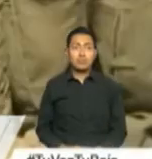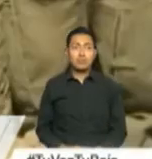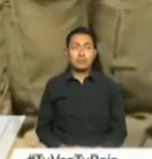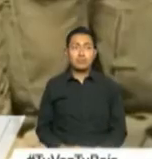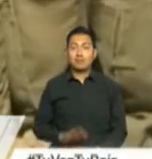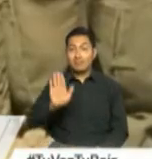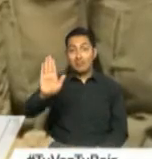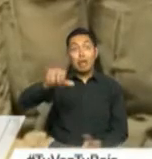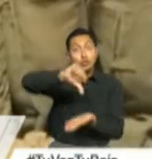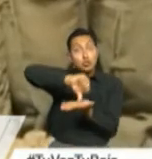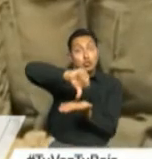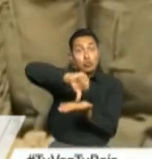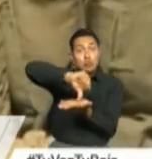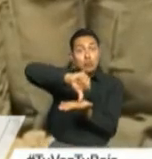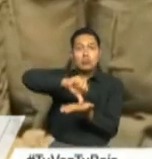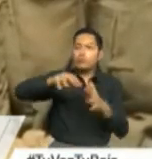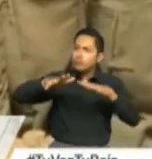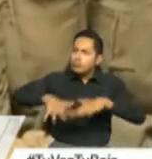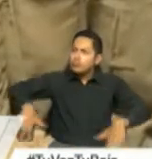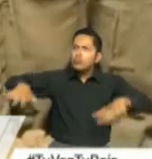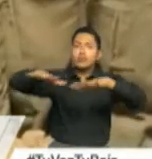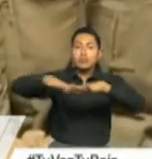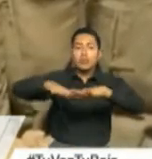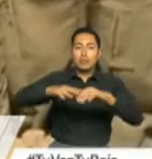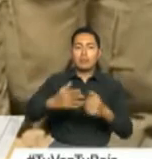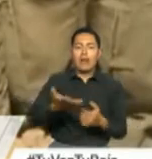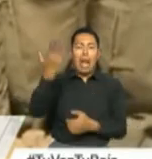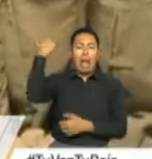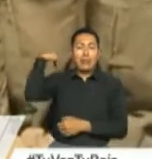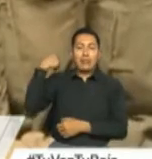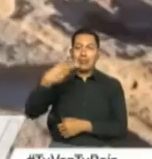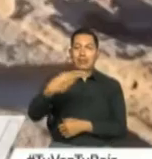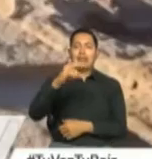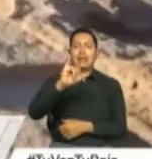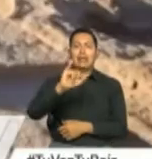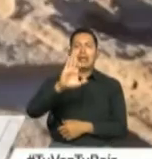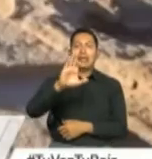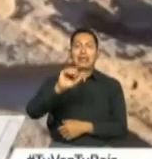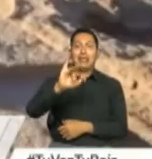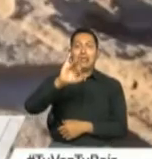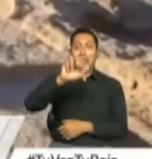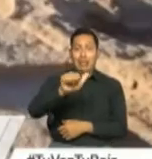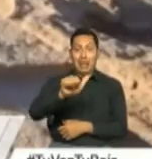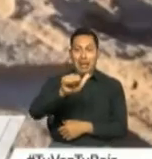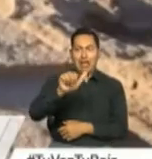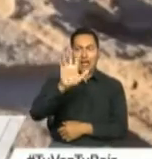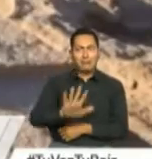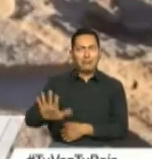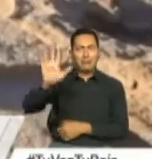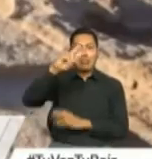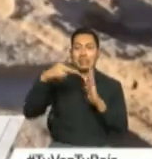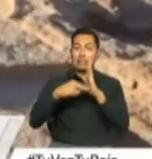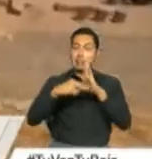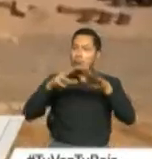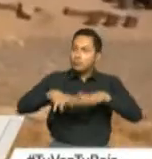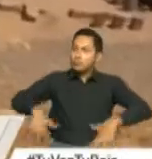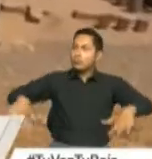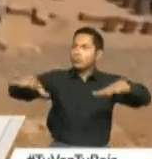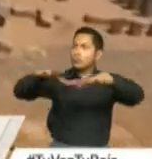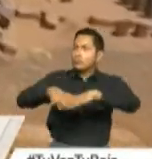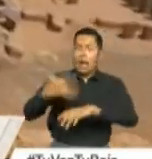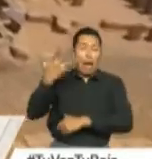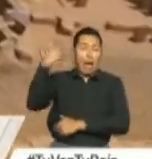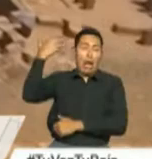Carcamis fue uno de los principales centros urbanos del Imperio Hitita, que se extendió por Anatolia y por el norte de Siria. Hoy se considera una de las